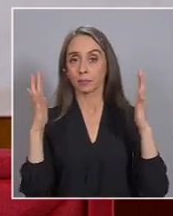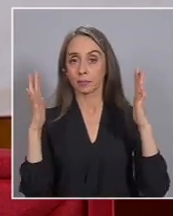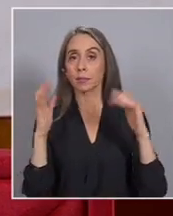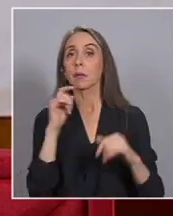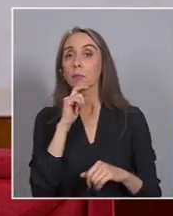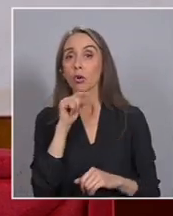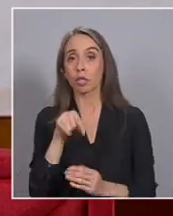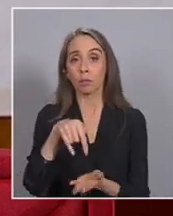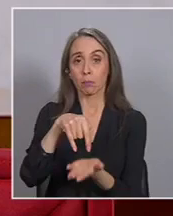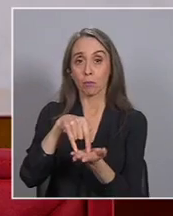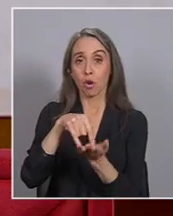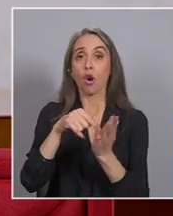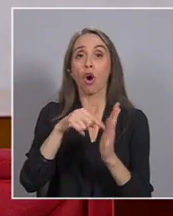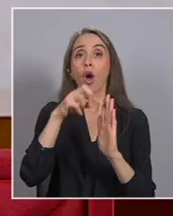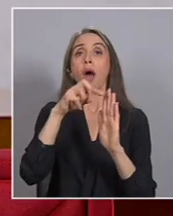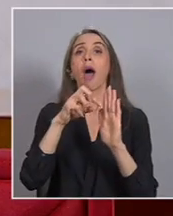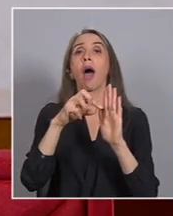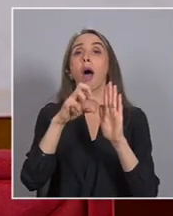De aprobarse esta,